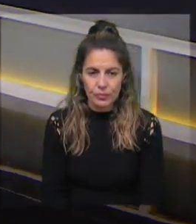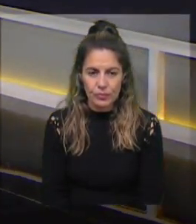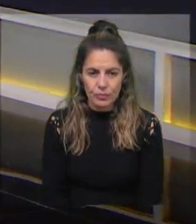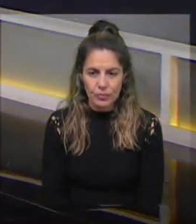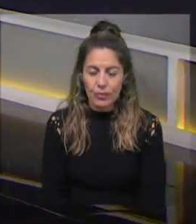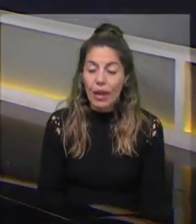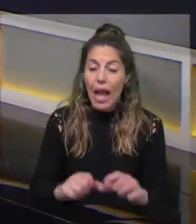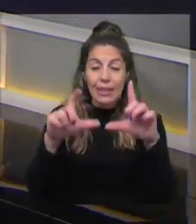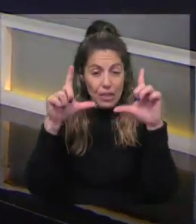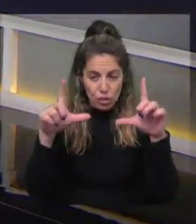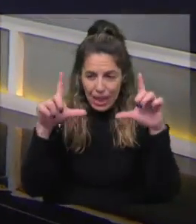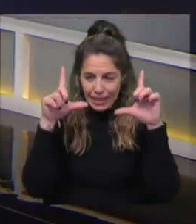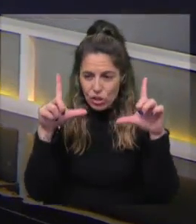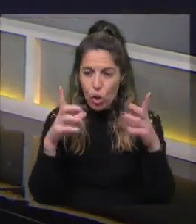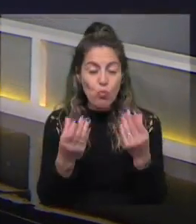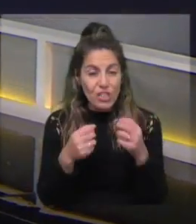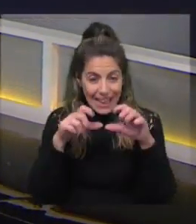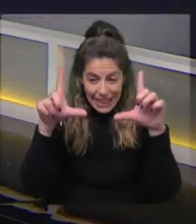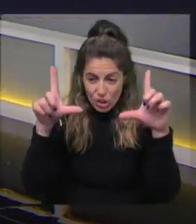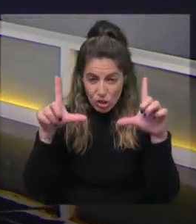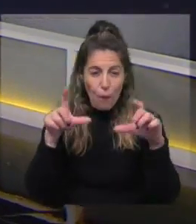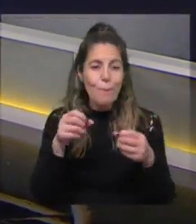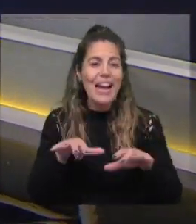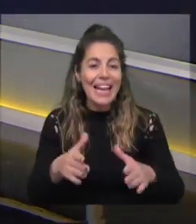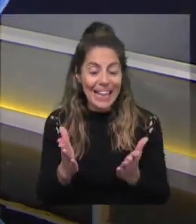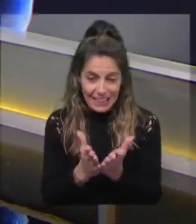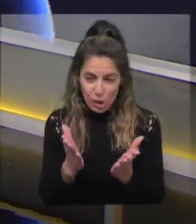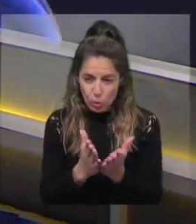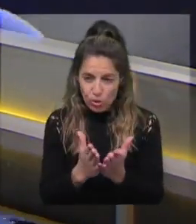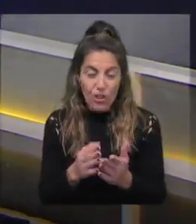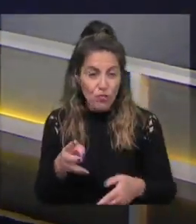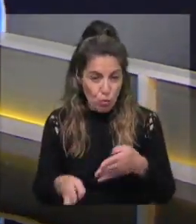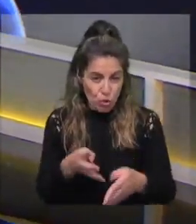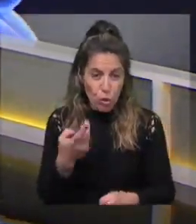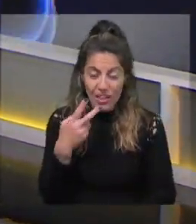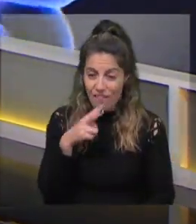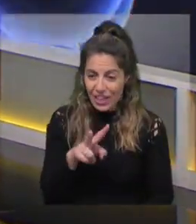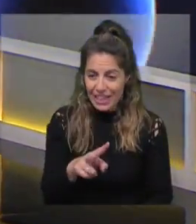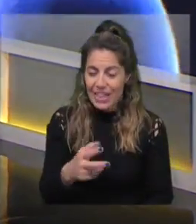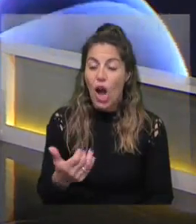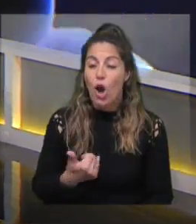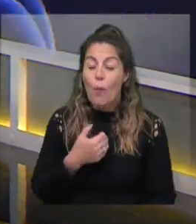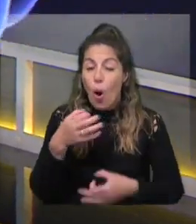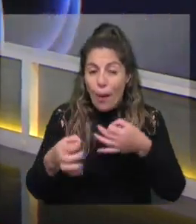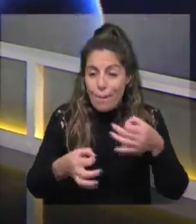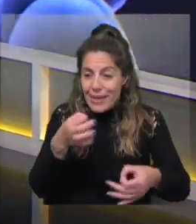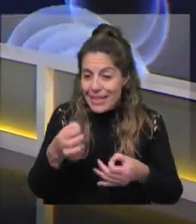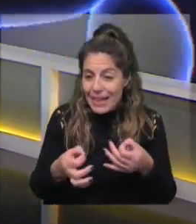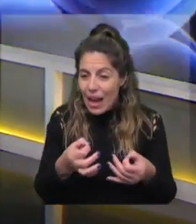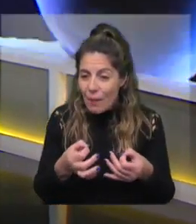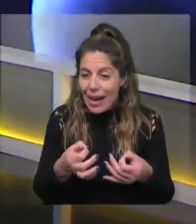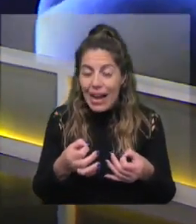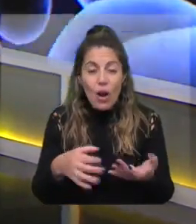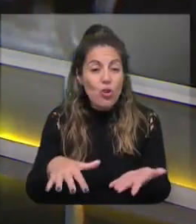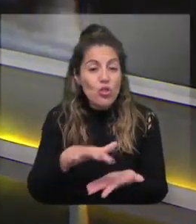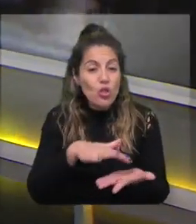Bueno, atención, atención, mucha atención, porque para que este estudio funcione, y ustedes veían como Lucía explicaba, de cuáles zonas de nuestro